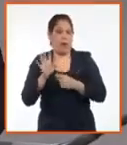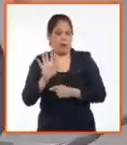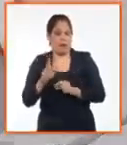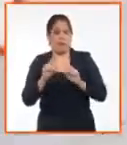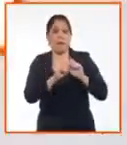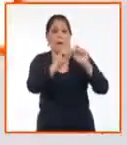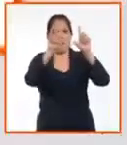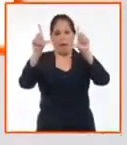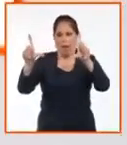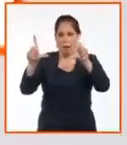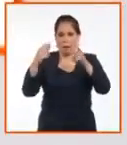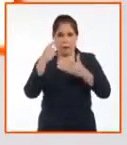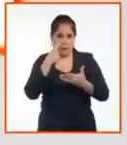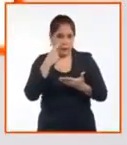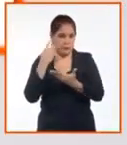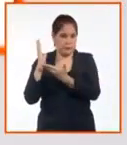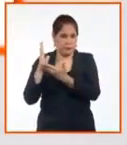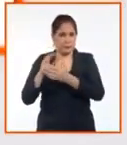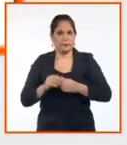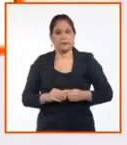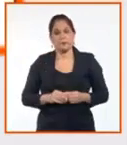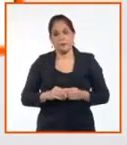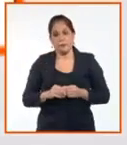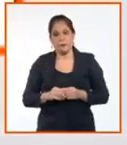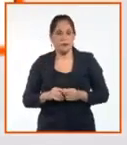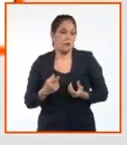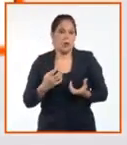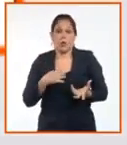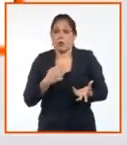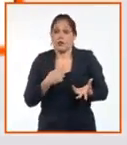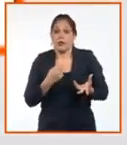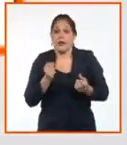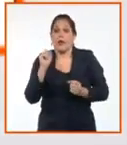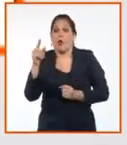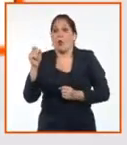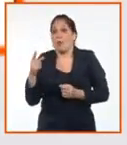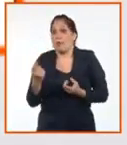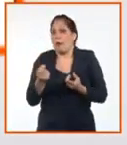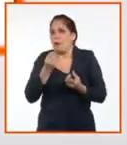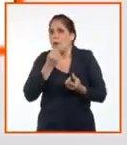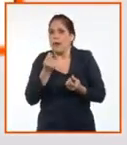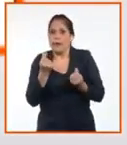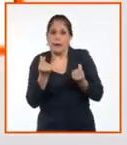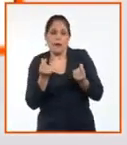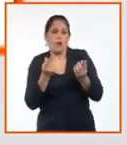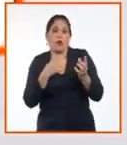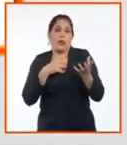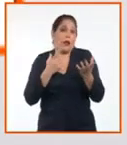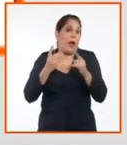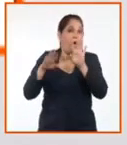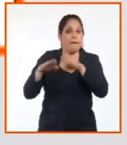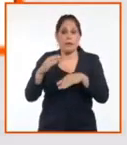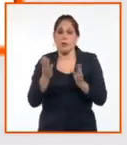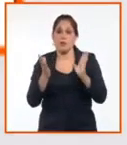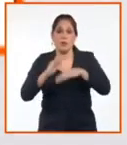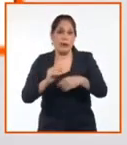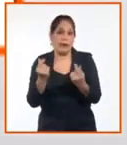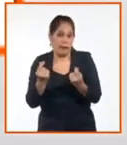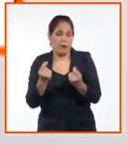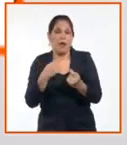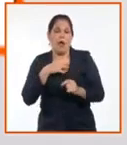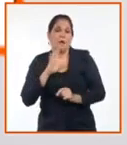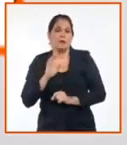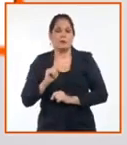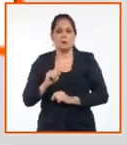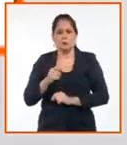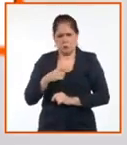ver o sea por una parte bueno pues no contar con el financiamiento necesario y oportuno porque él a veces se cuentan un financiamiento